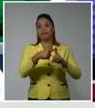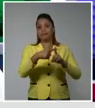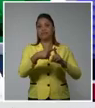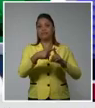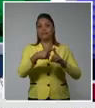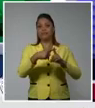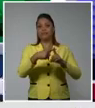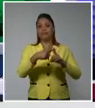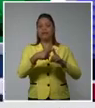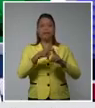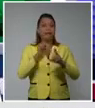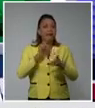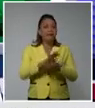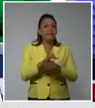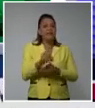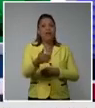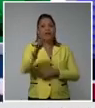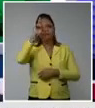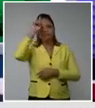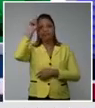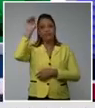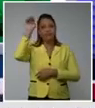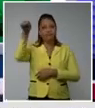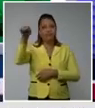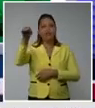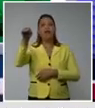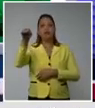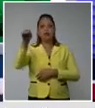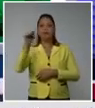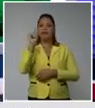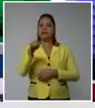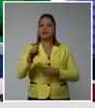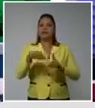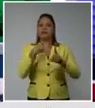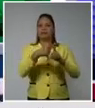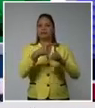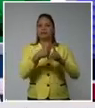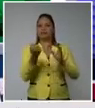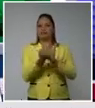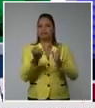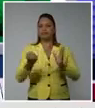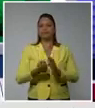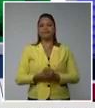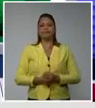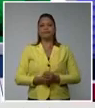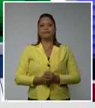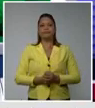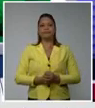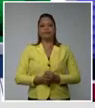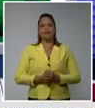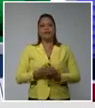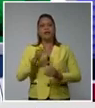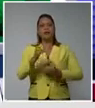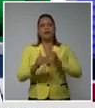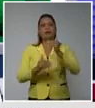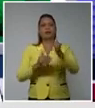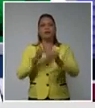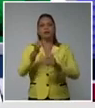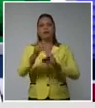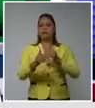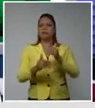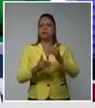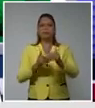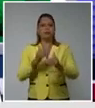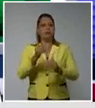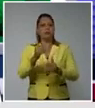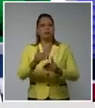ya a partir de ahí se ingresa como caso confirmado. Realmente la evolución no fue